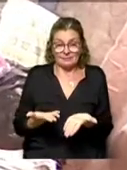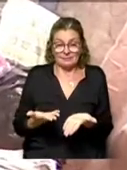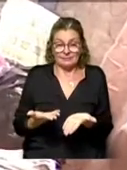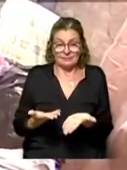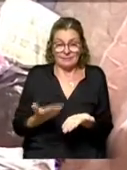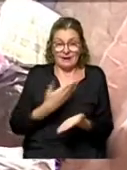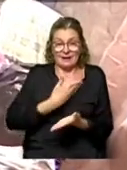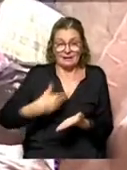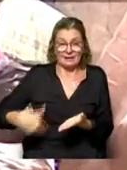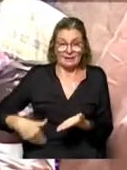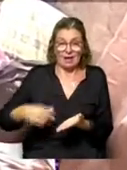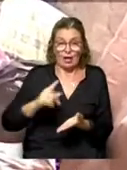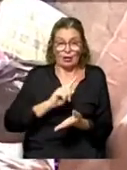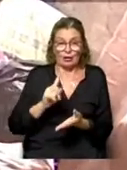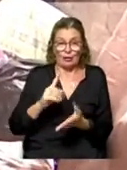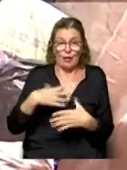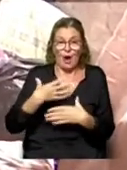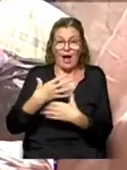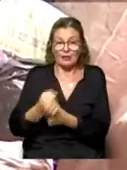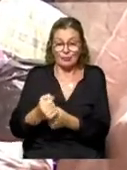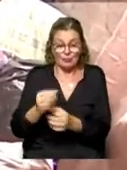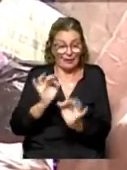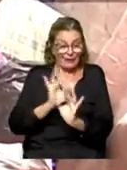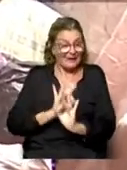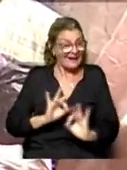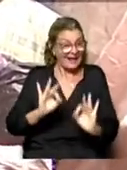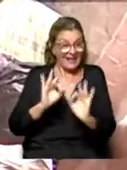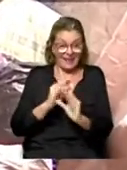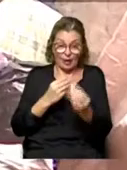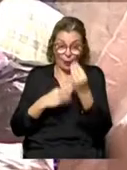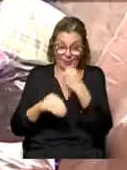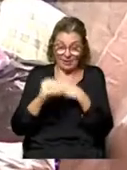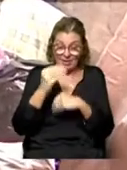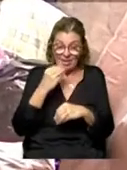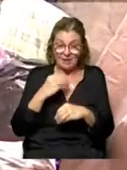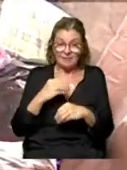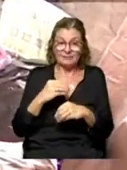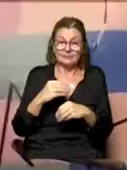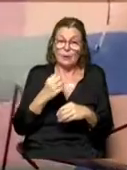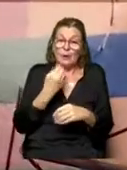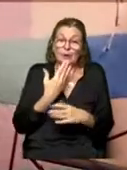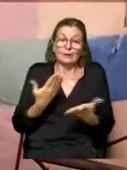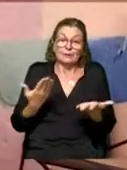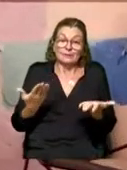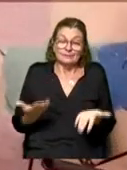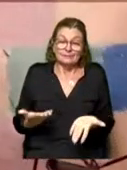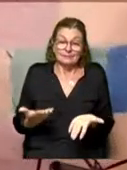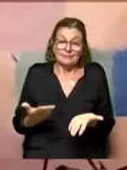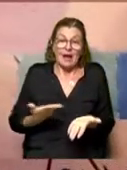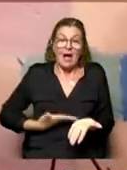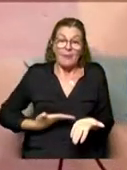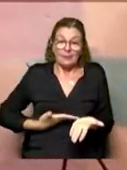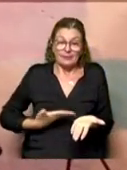Estado no nos colabora con insumos y bueno, hay hambre.